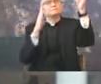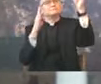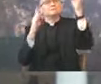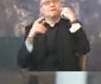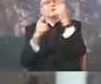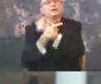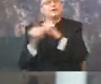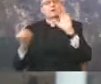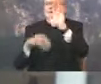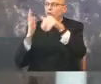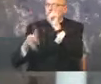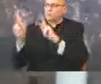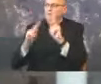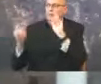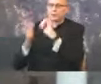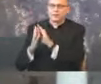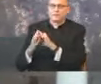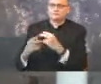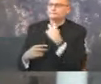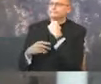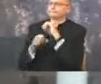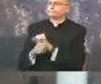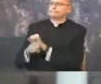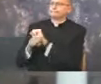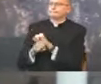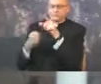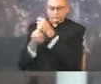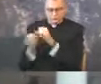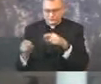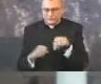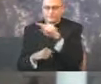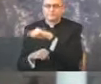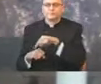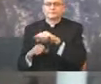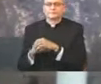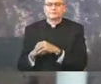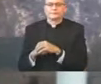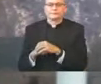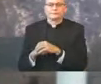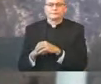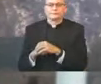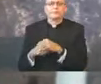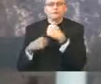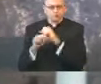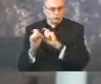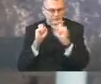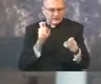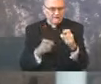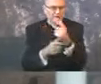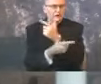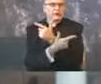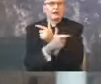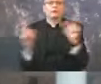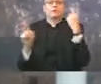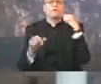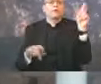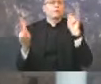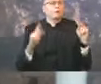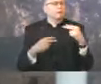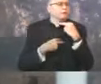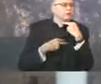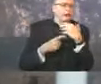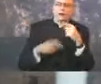a los cautivos y la curación a los ciegos, para dar libertad a los oprimidos y